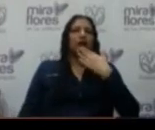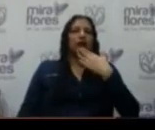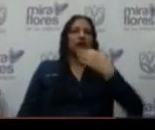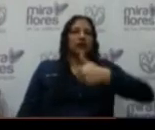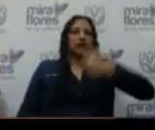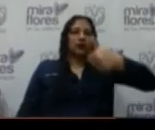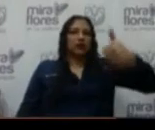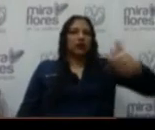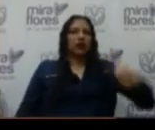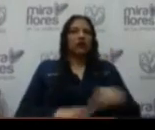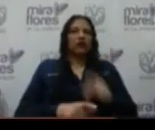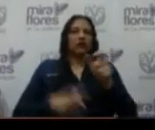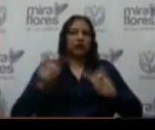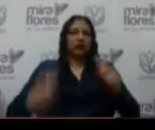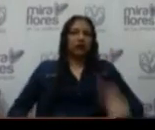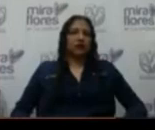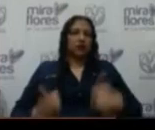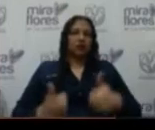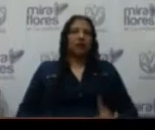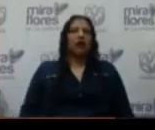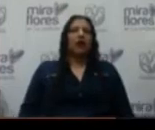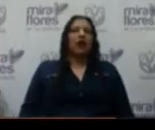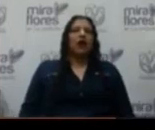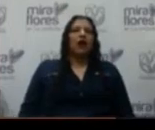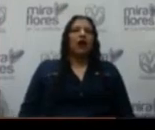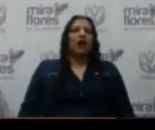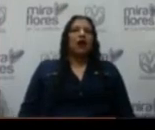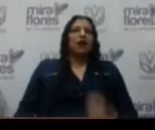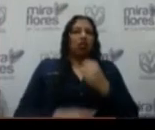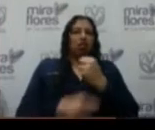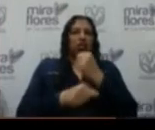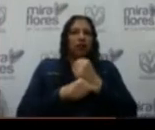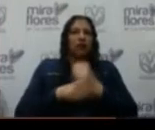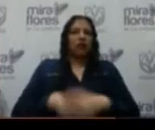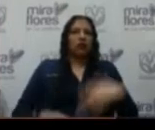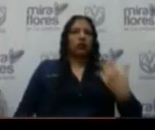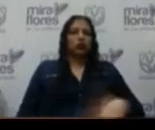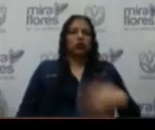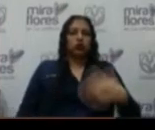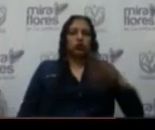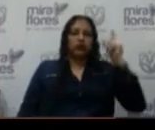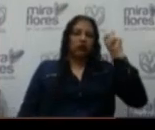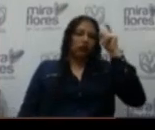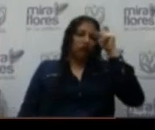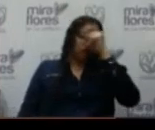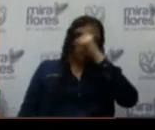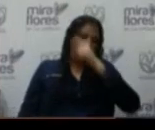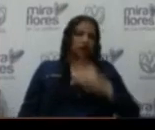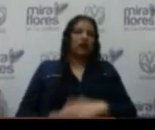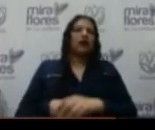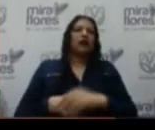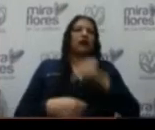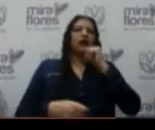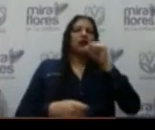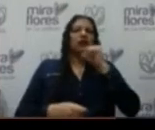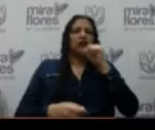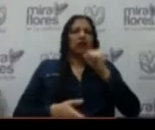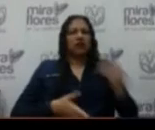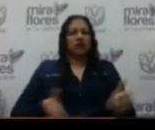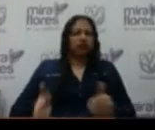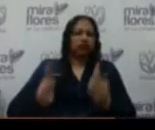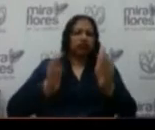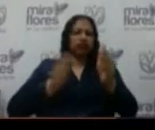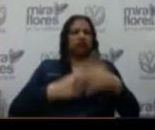ciudadanos. La tarea, que duda cabe, es ardua, y el camino por recorrer aún es